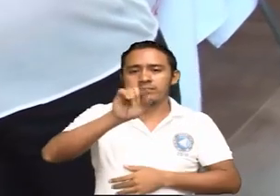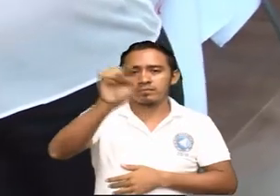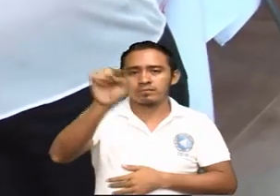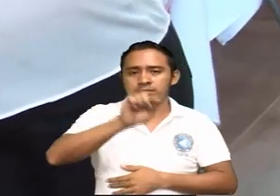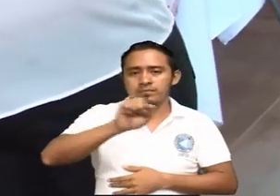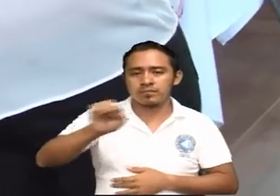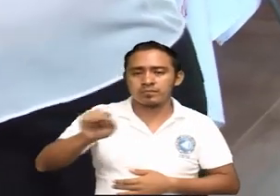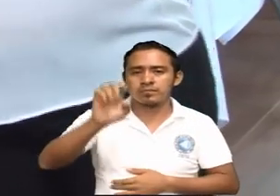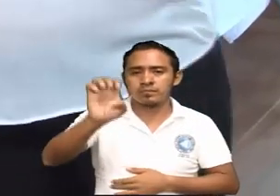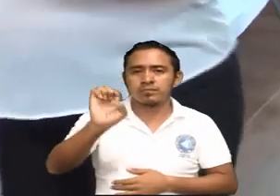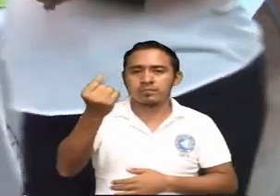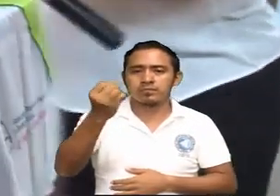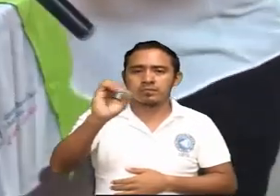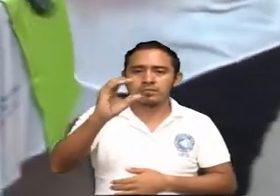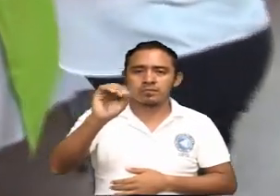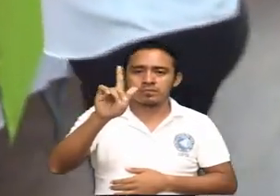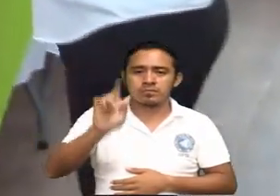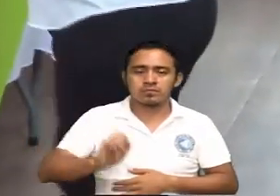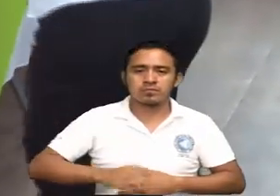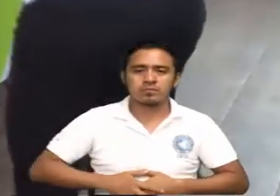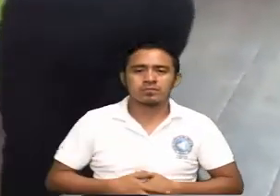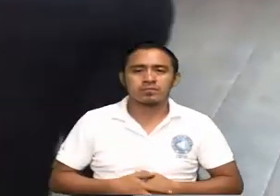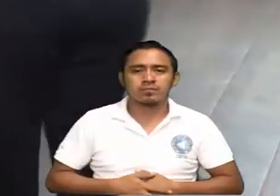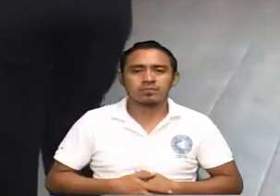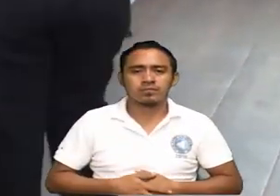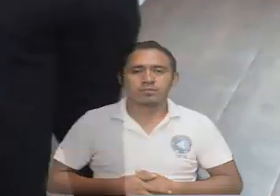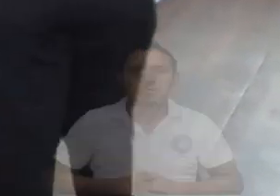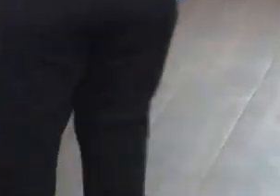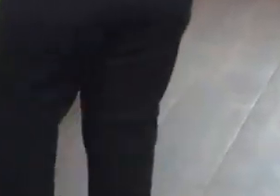canal parlamentario, informó Liz Escoto.